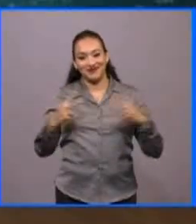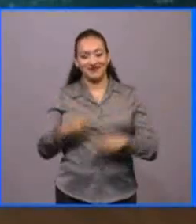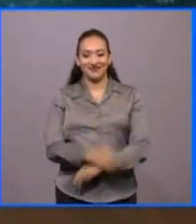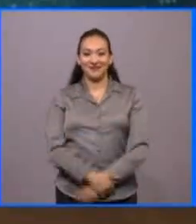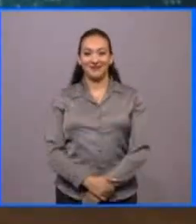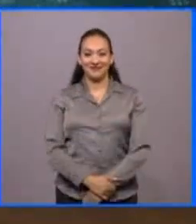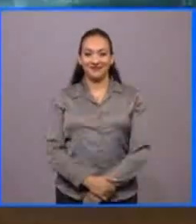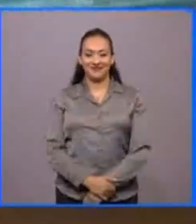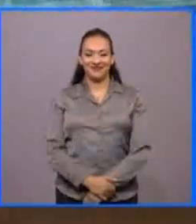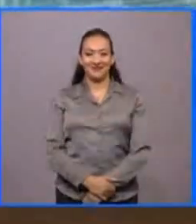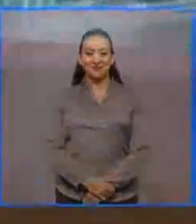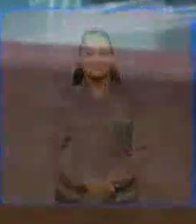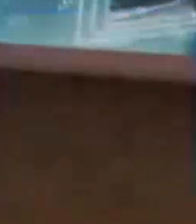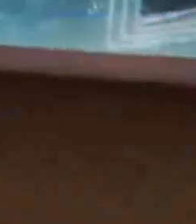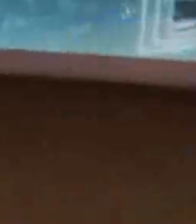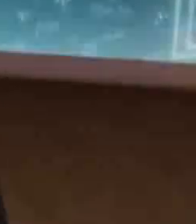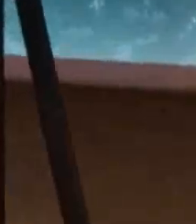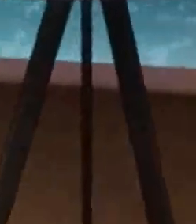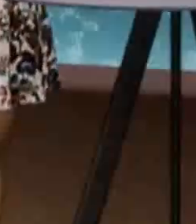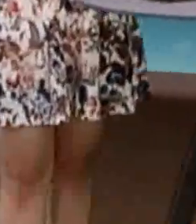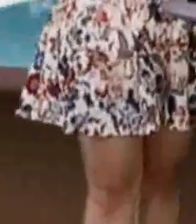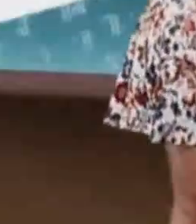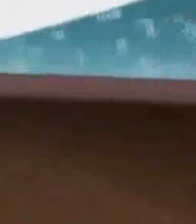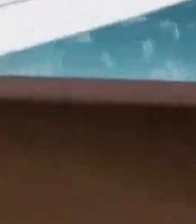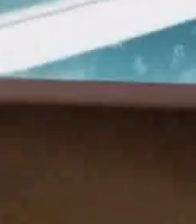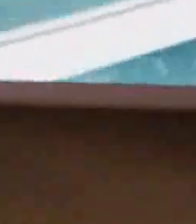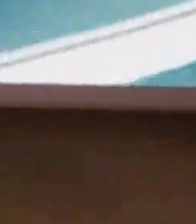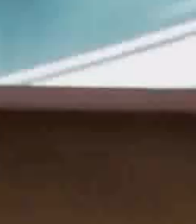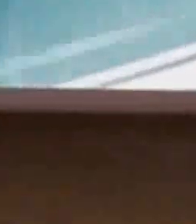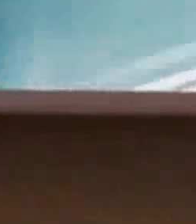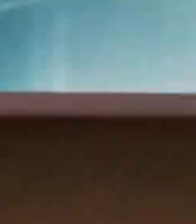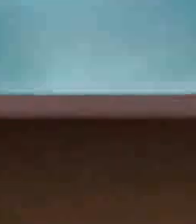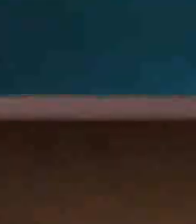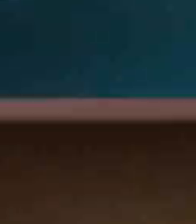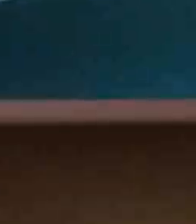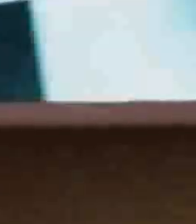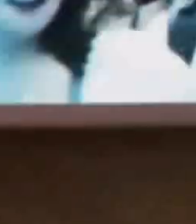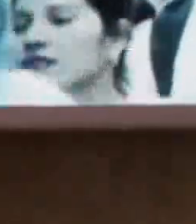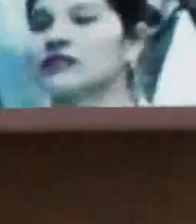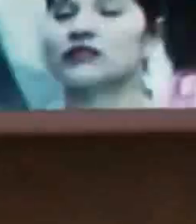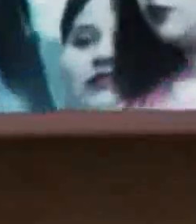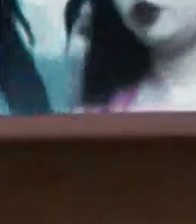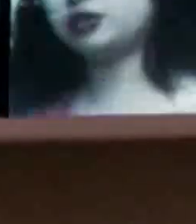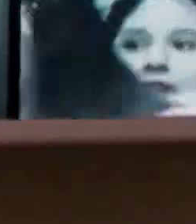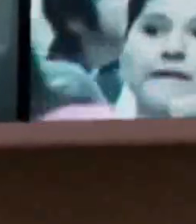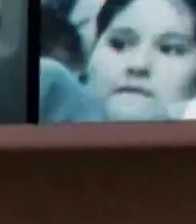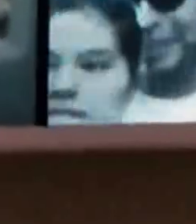Hasta pronto.